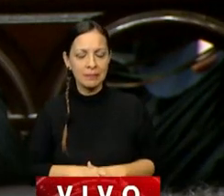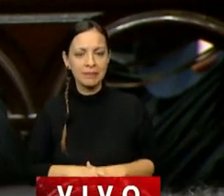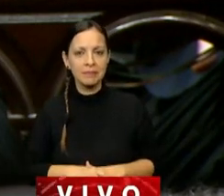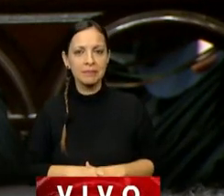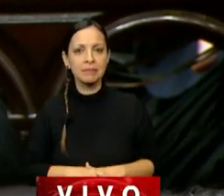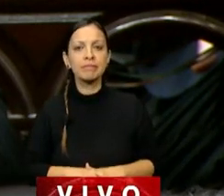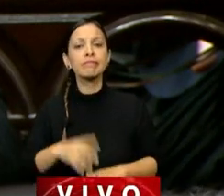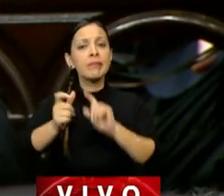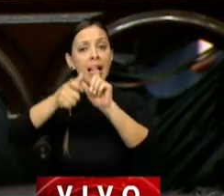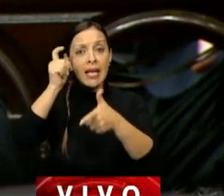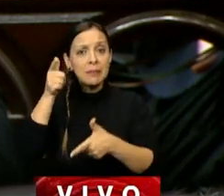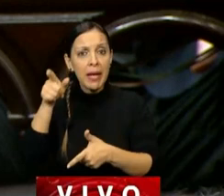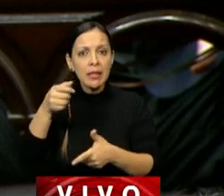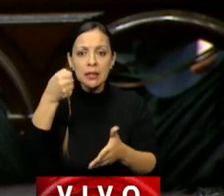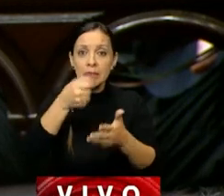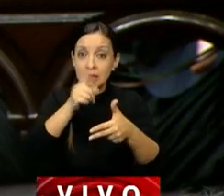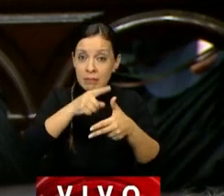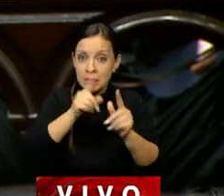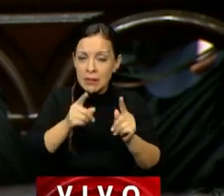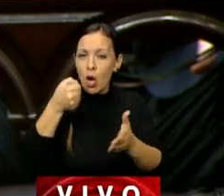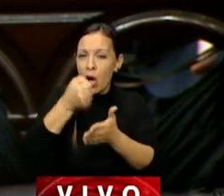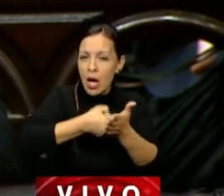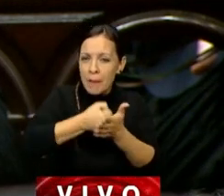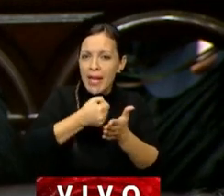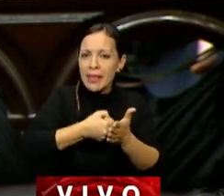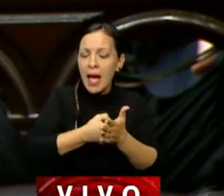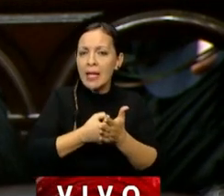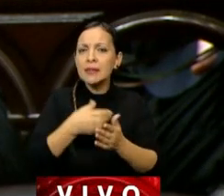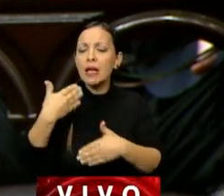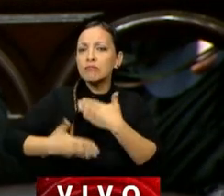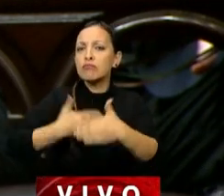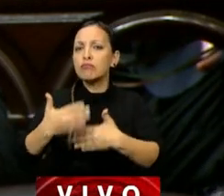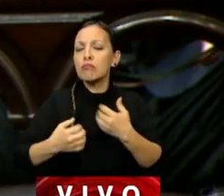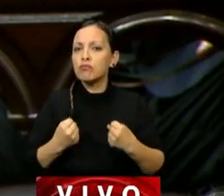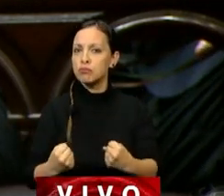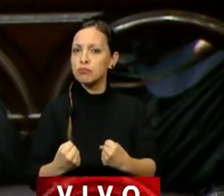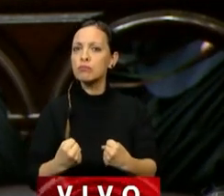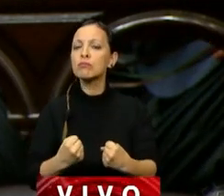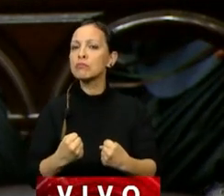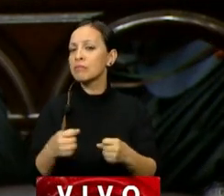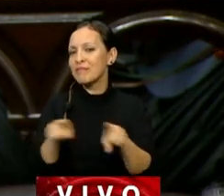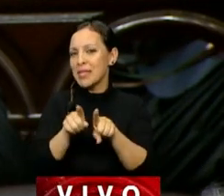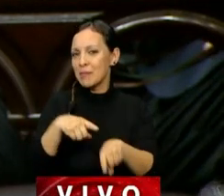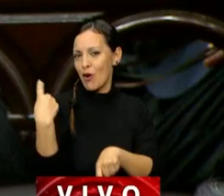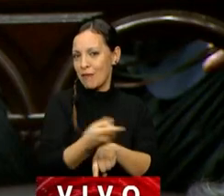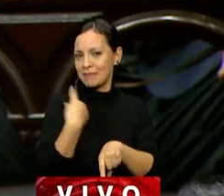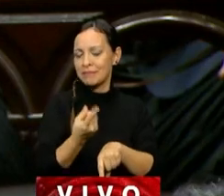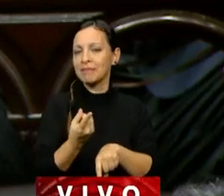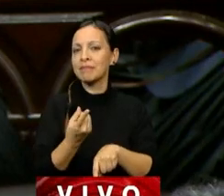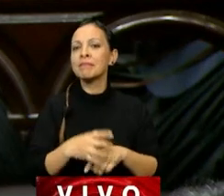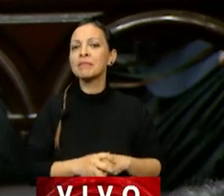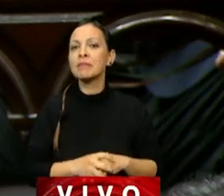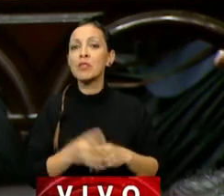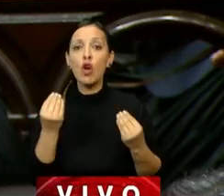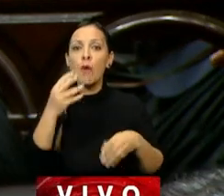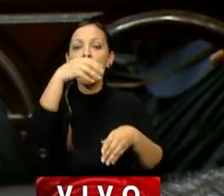Una trayectoria de militancia que se forja, como muchos de los que están aquí, en la